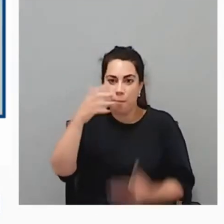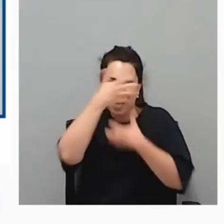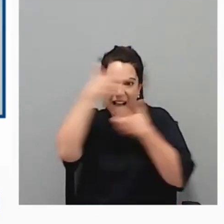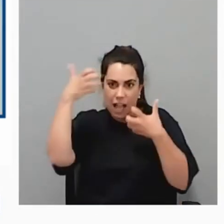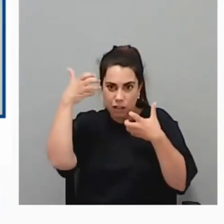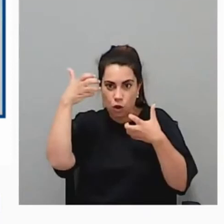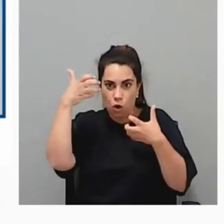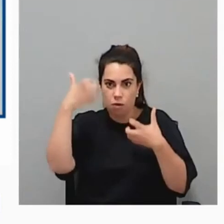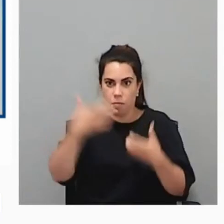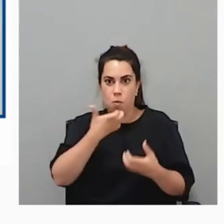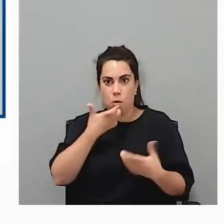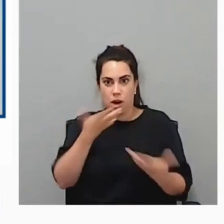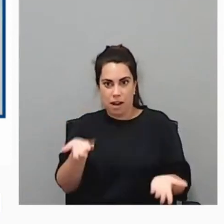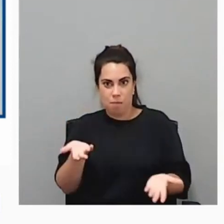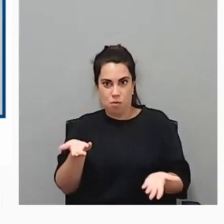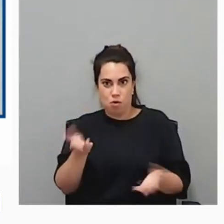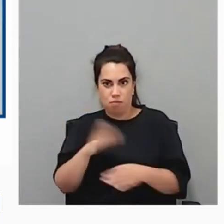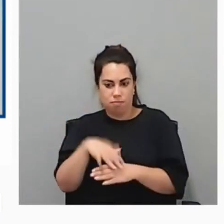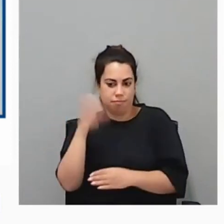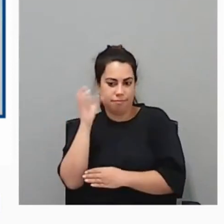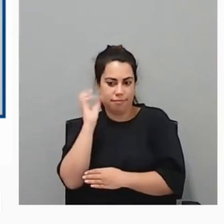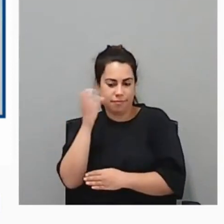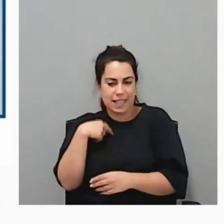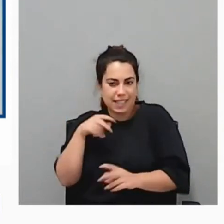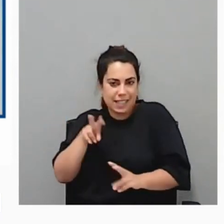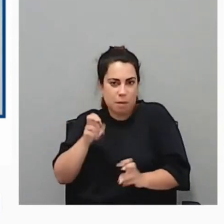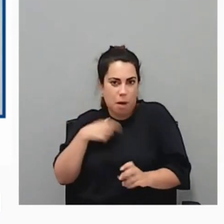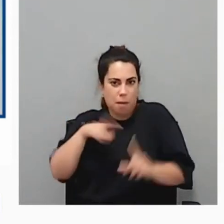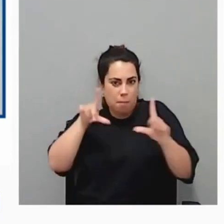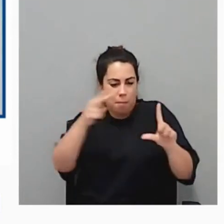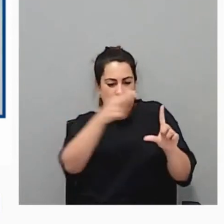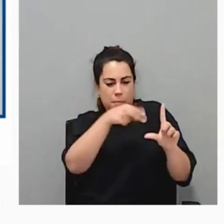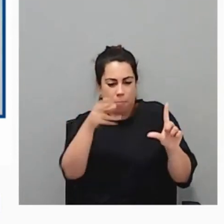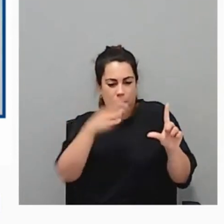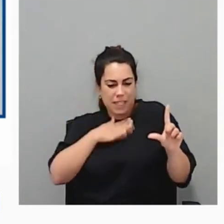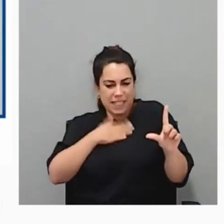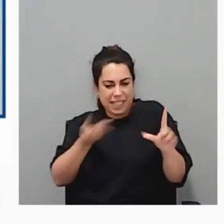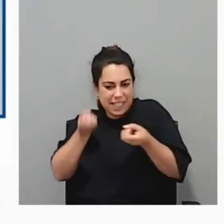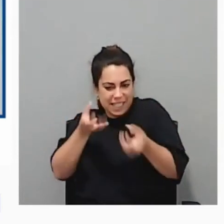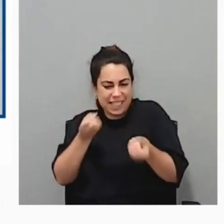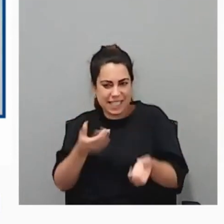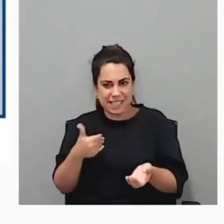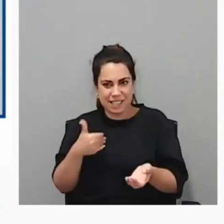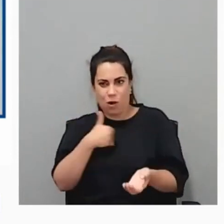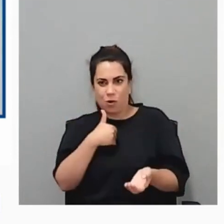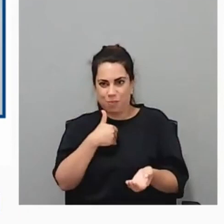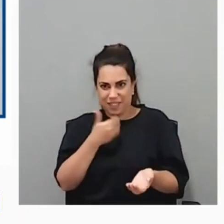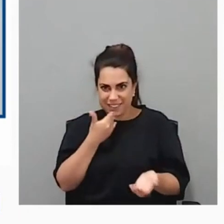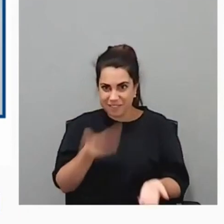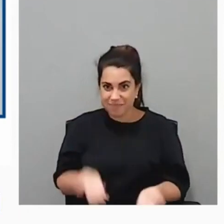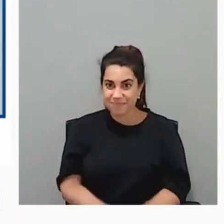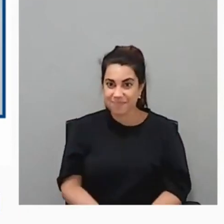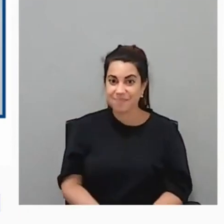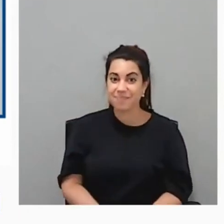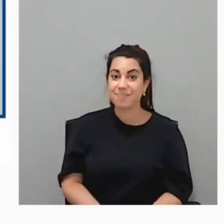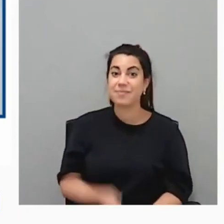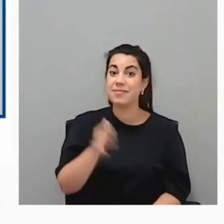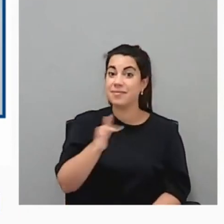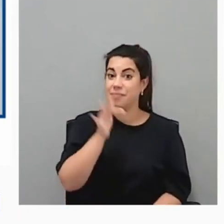obra. Y además, otra cosa que nos estamos preocupando también es de personalizar esos